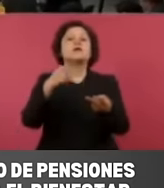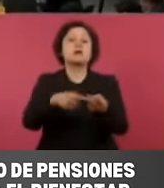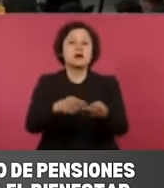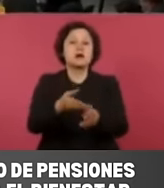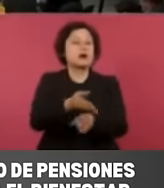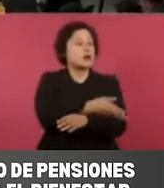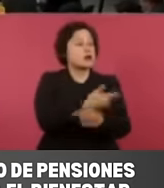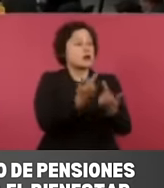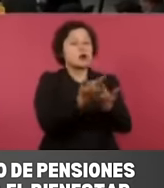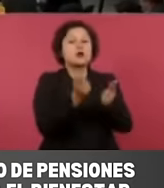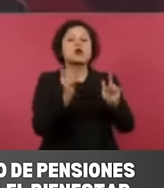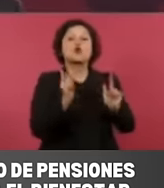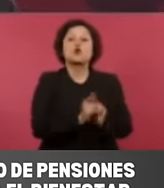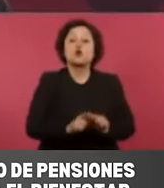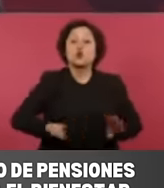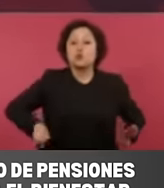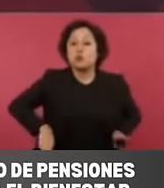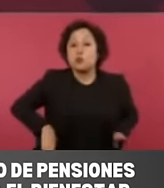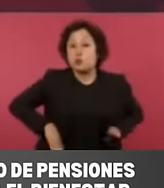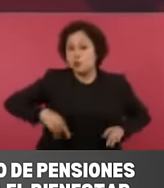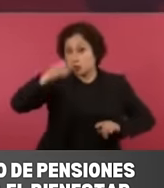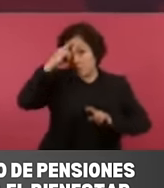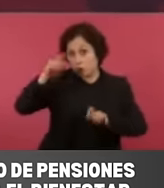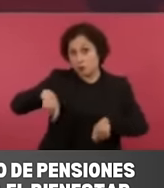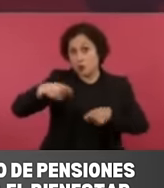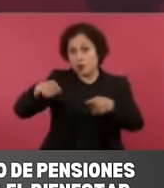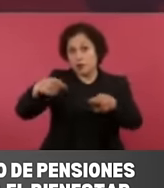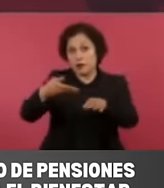que reformaron la Constitución